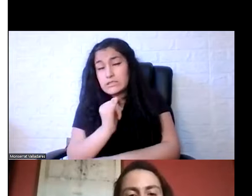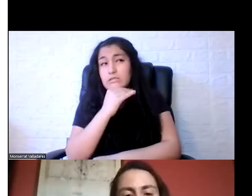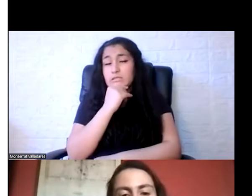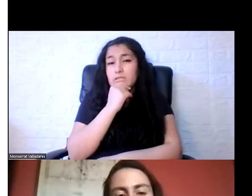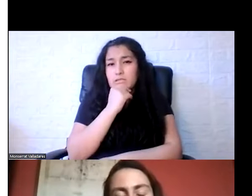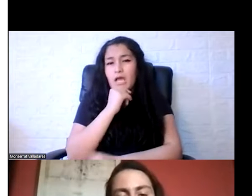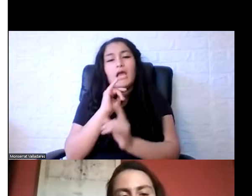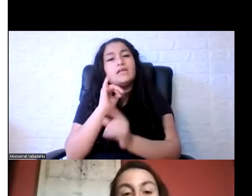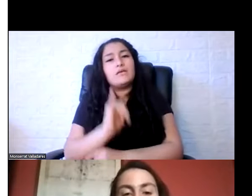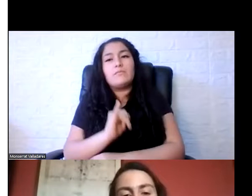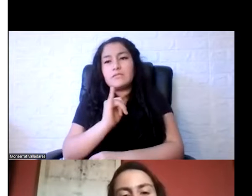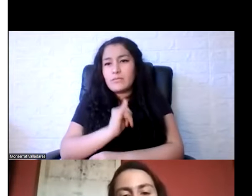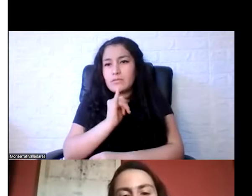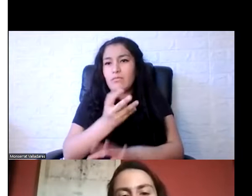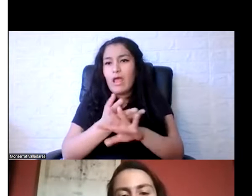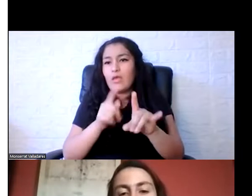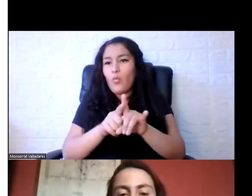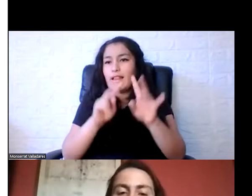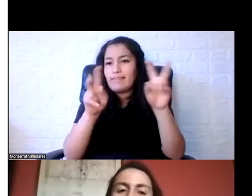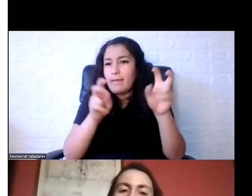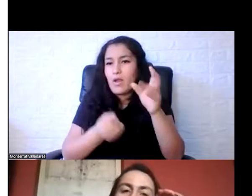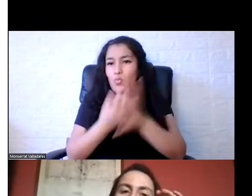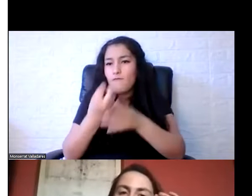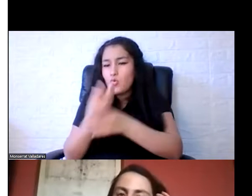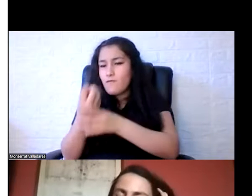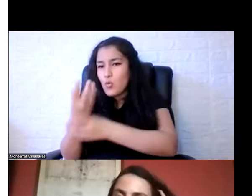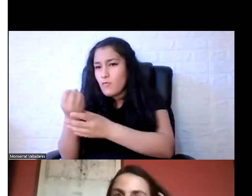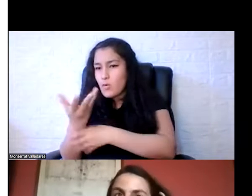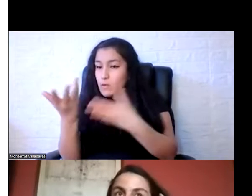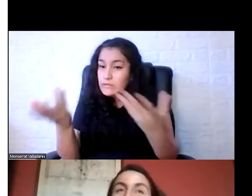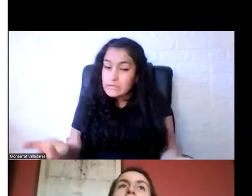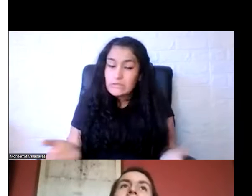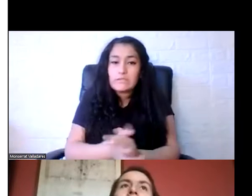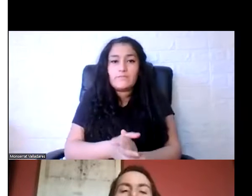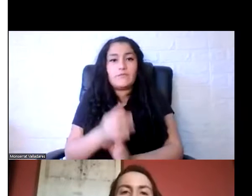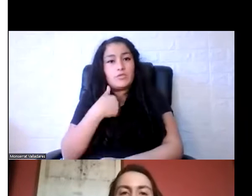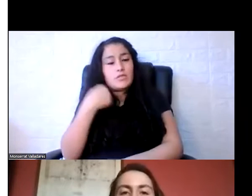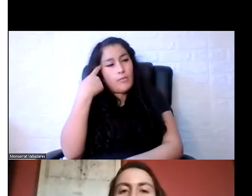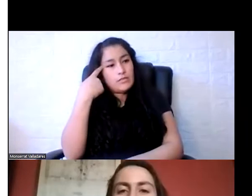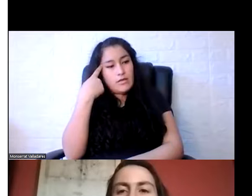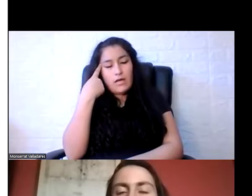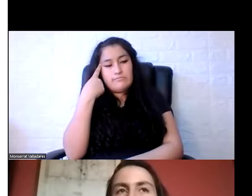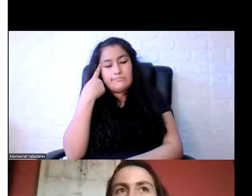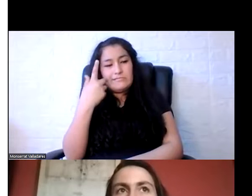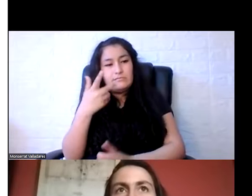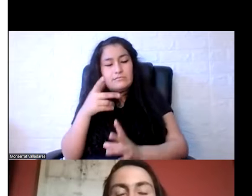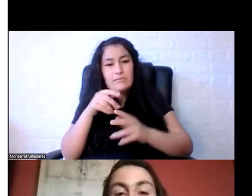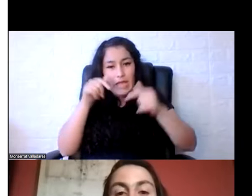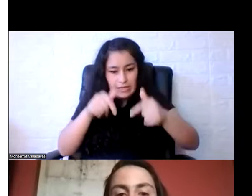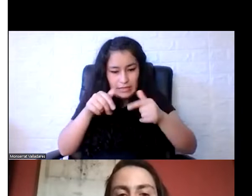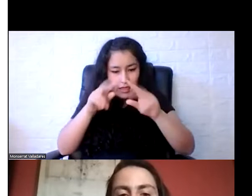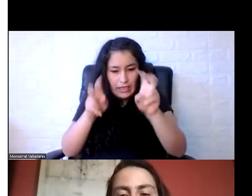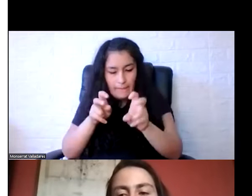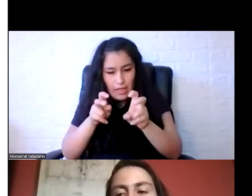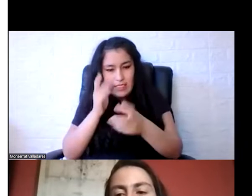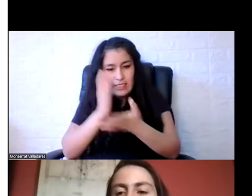que va apareciendo nuevo. Y por eso a mí me parecía importante reflexionarla en torno a la habitabilidad, porque me parece